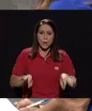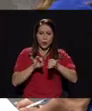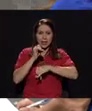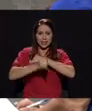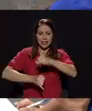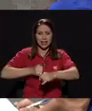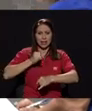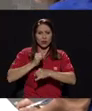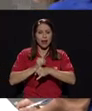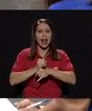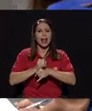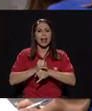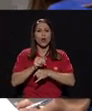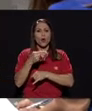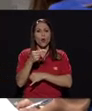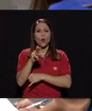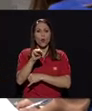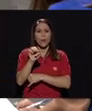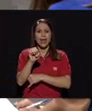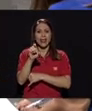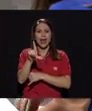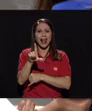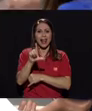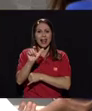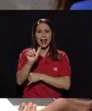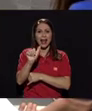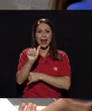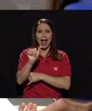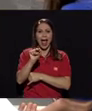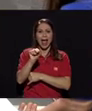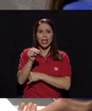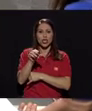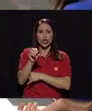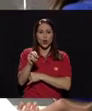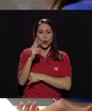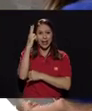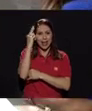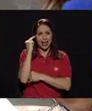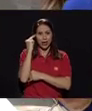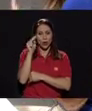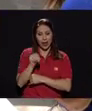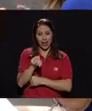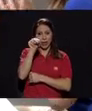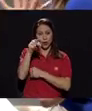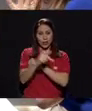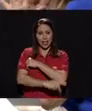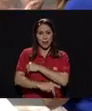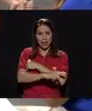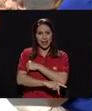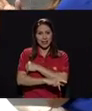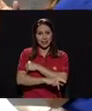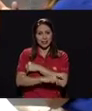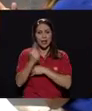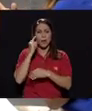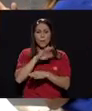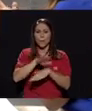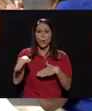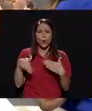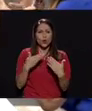importancia internacional el humedal de Caño Negro, en la parte norte del país, que por toda esa